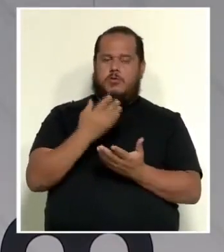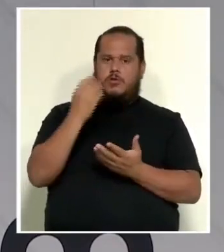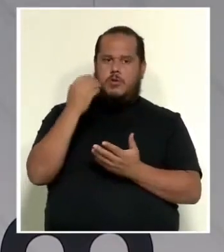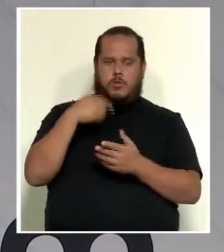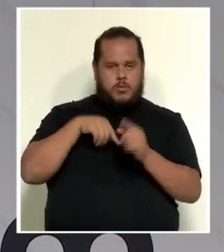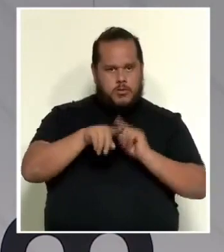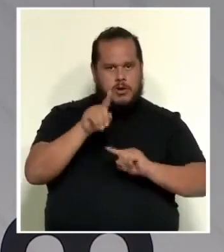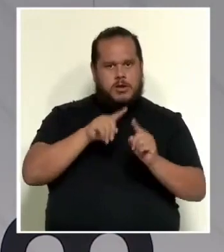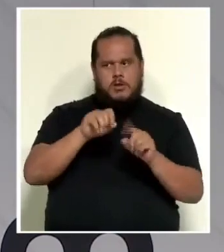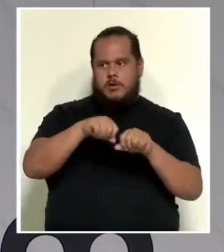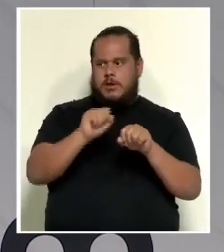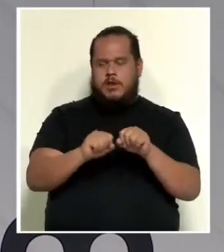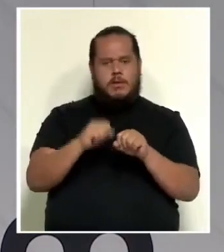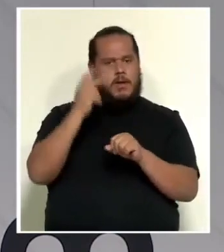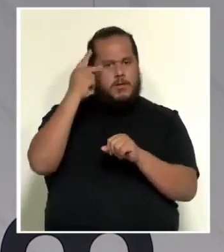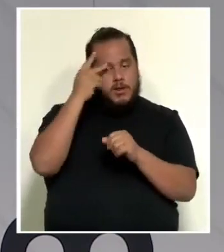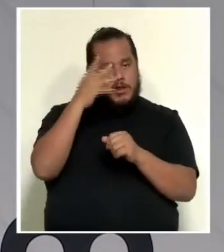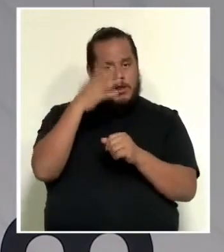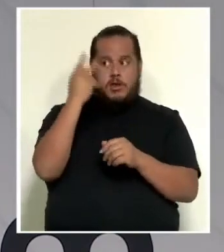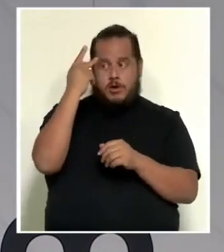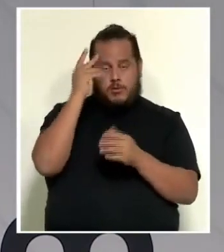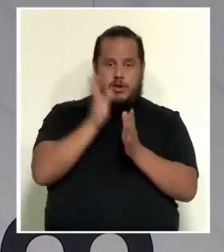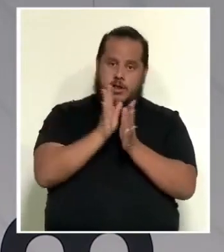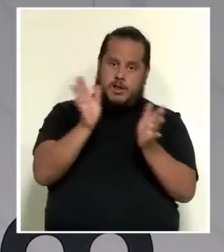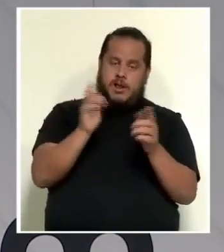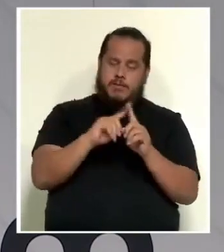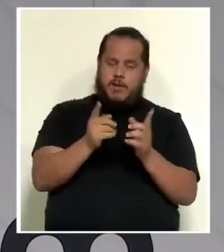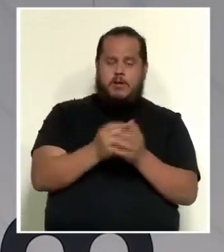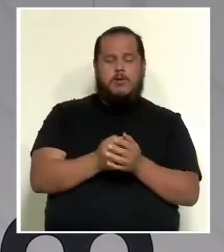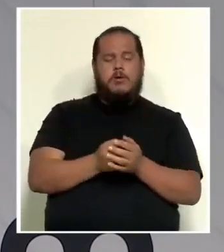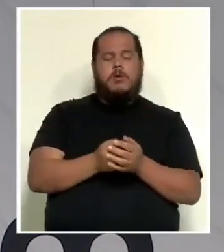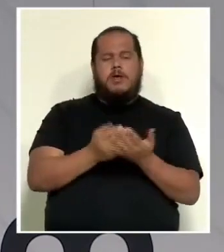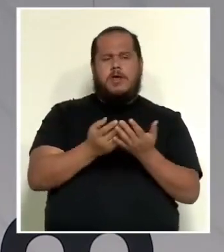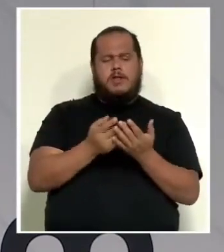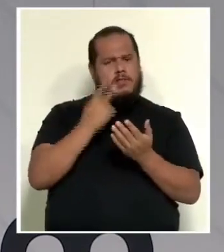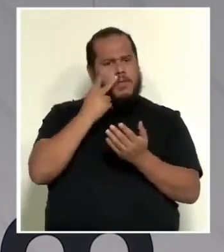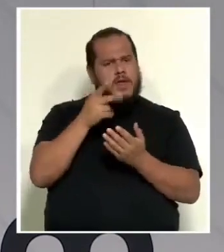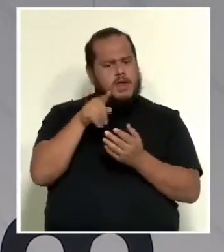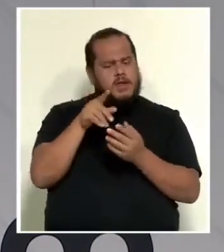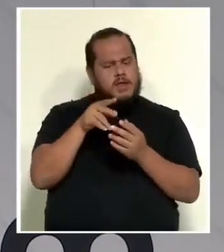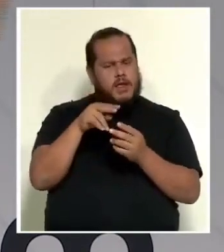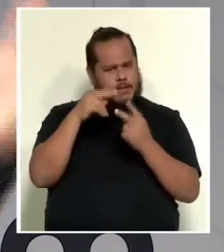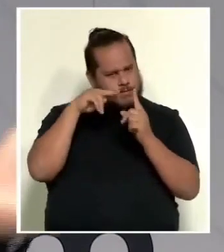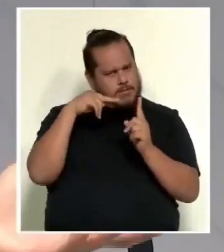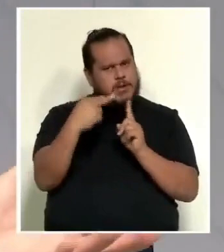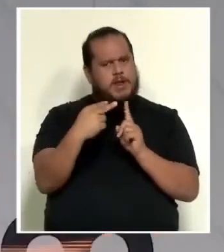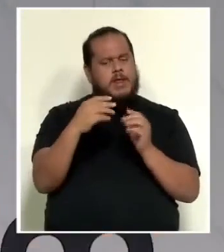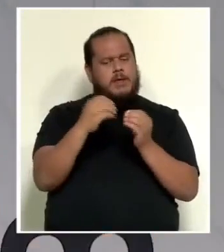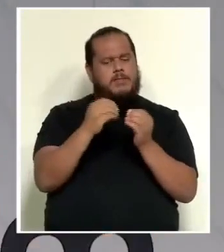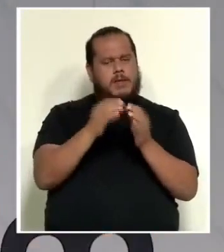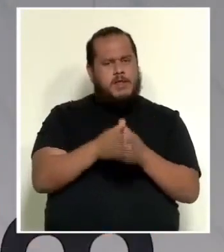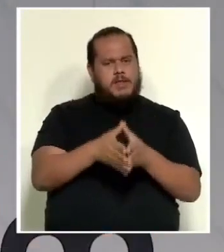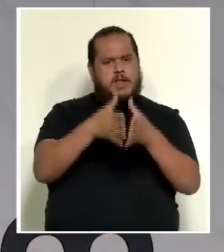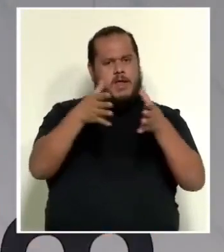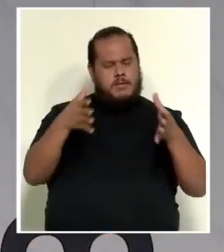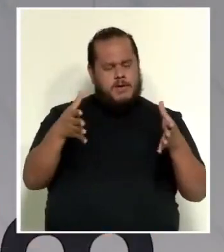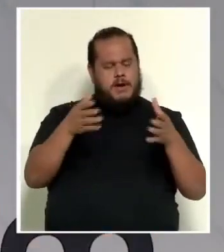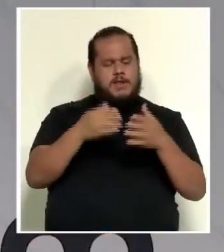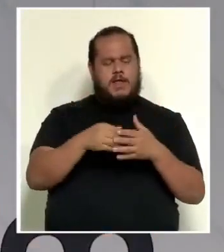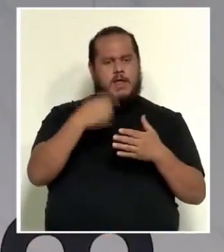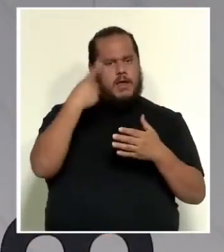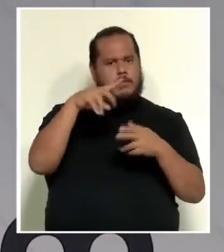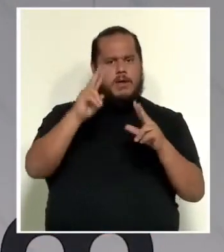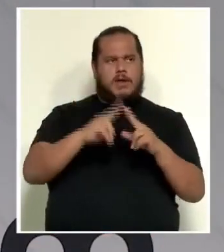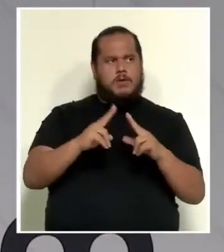con el sistema político y con la política en general, pero vale la pena tener esta mirada más abierta, ¿no? Más amplia, mucho más amplia